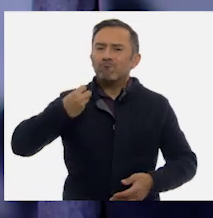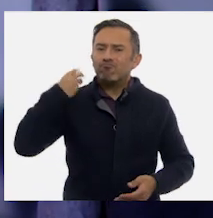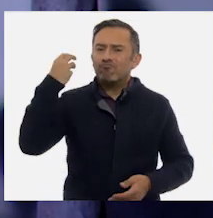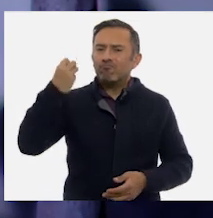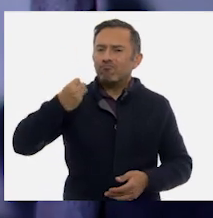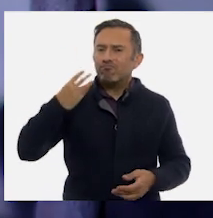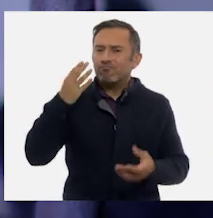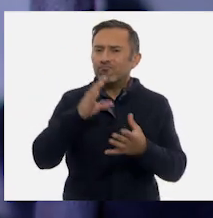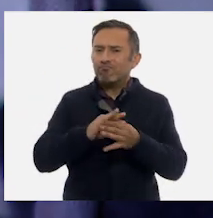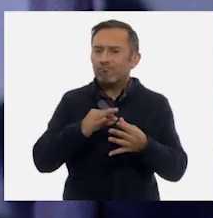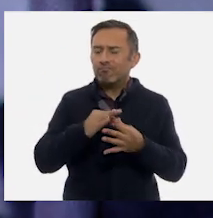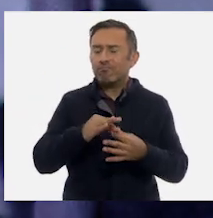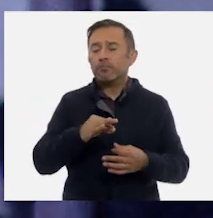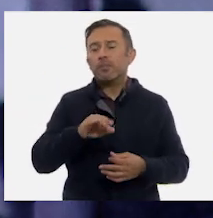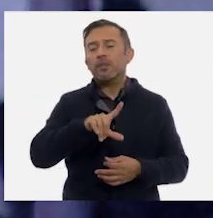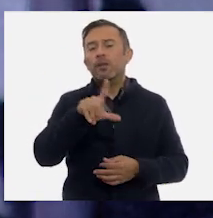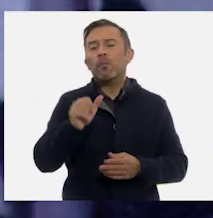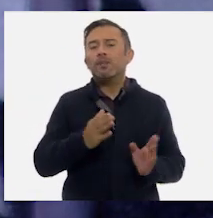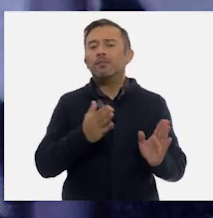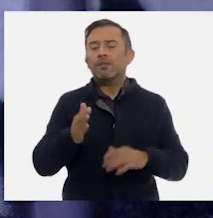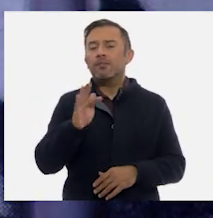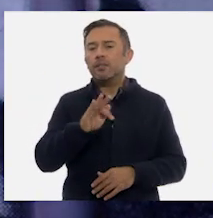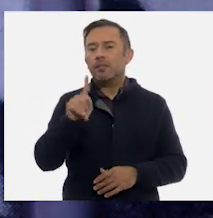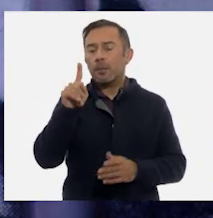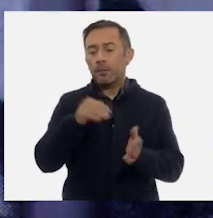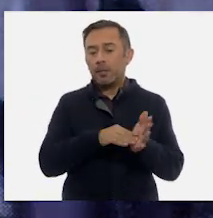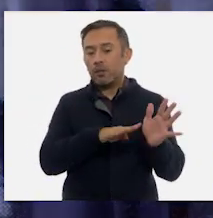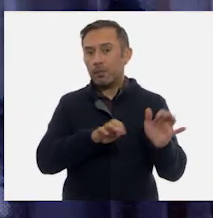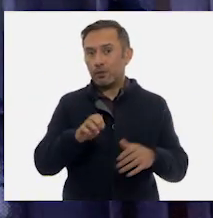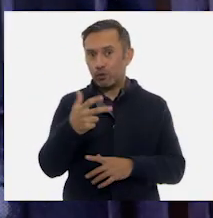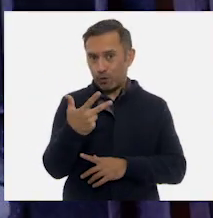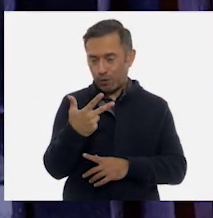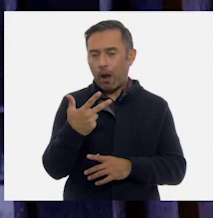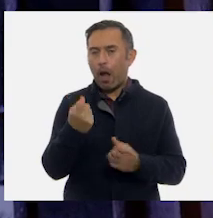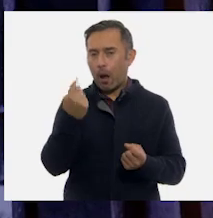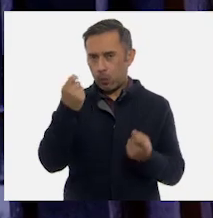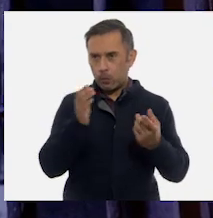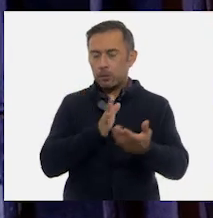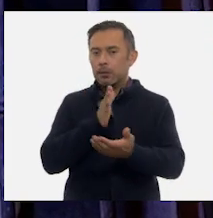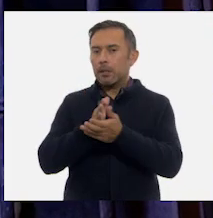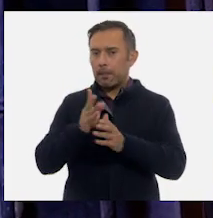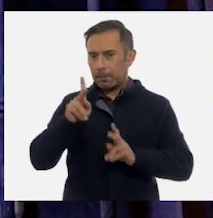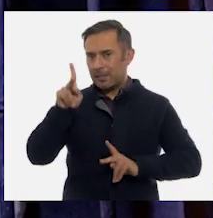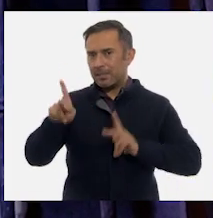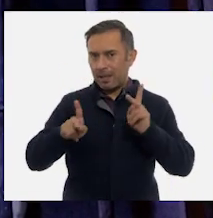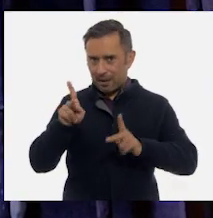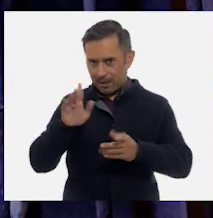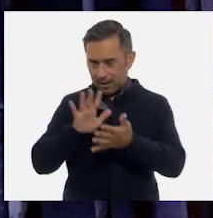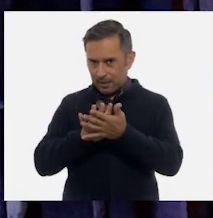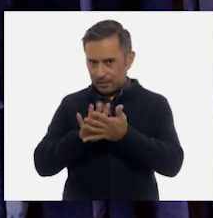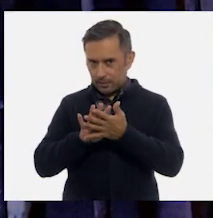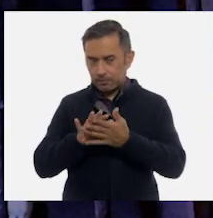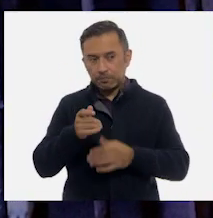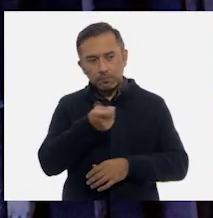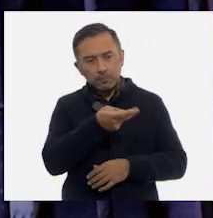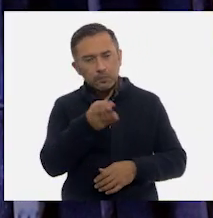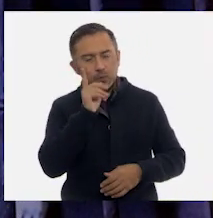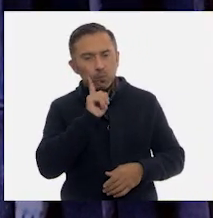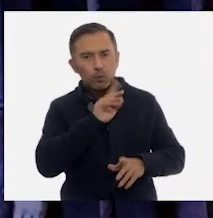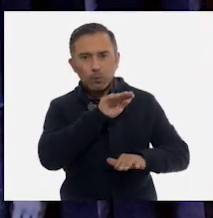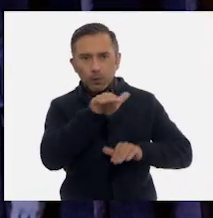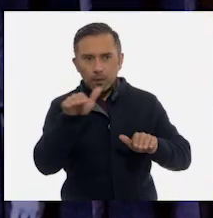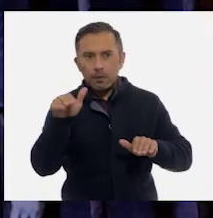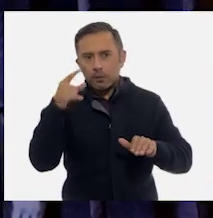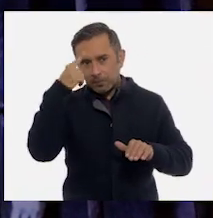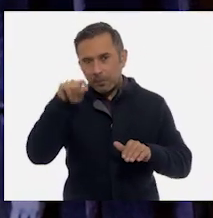por ejemplo, hacia 1908, lo iban a ver a la cárcel, entre todas las mujeres, y se iba a dar el plan